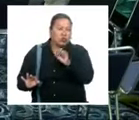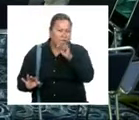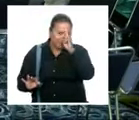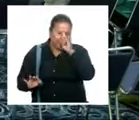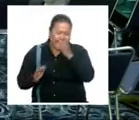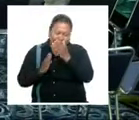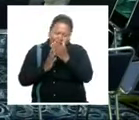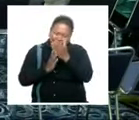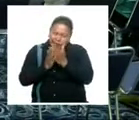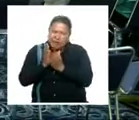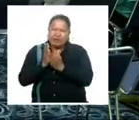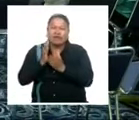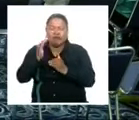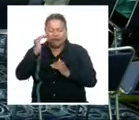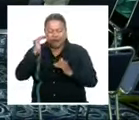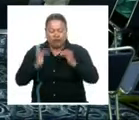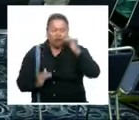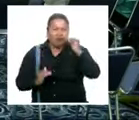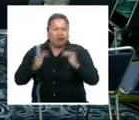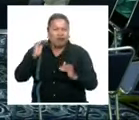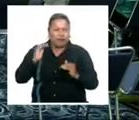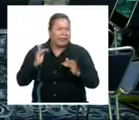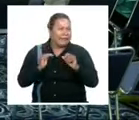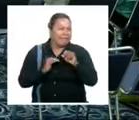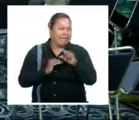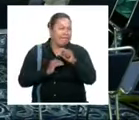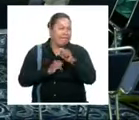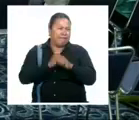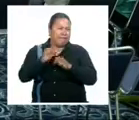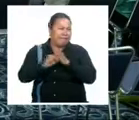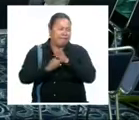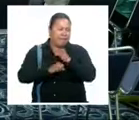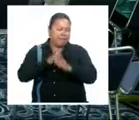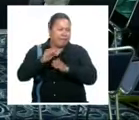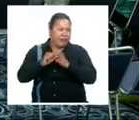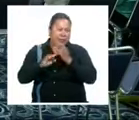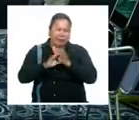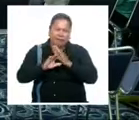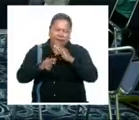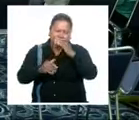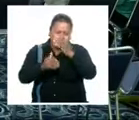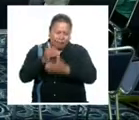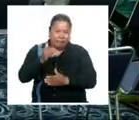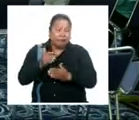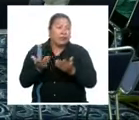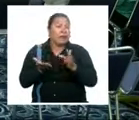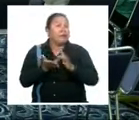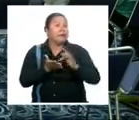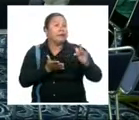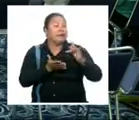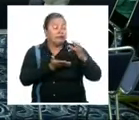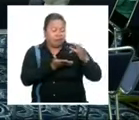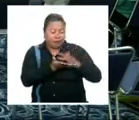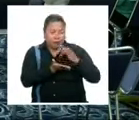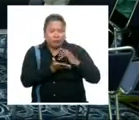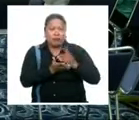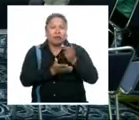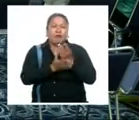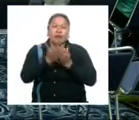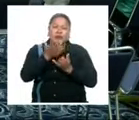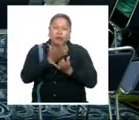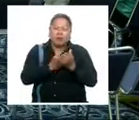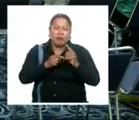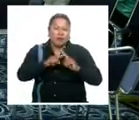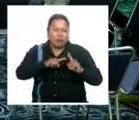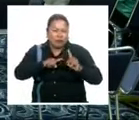brecha de desigualdad histórica. Gracias al apoyo y los proyectos estratégicos